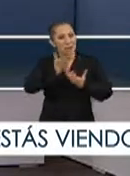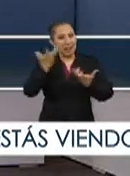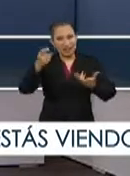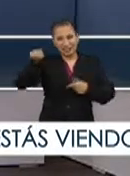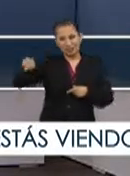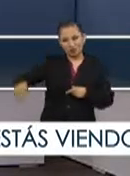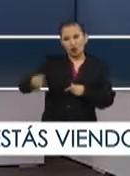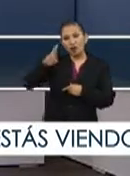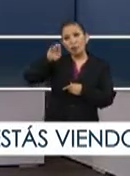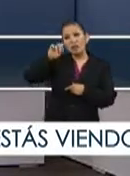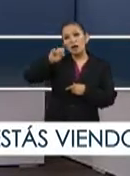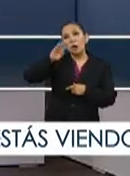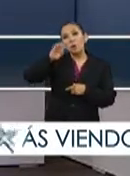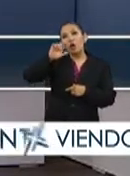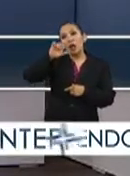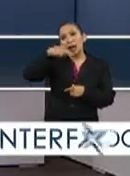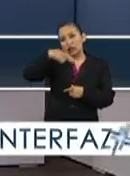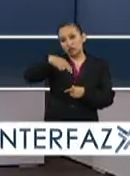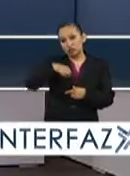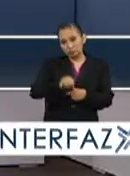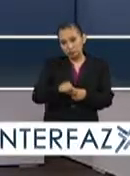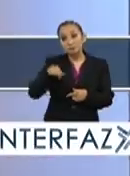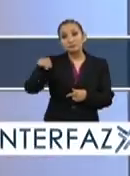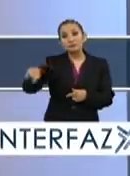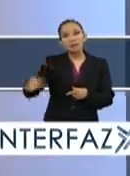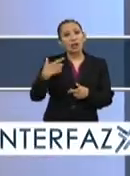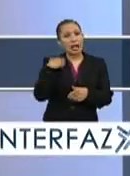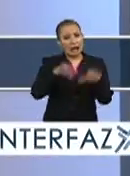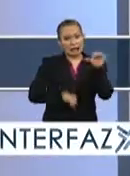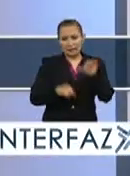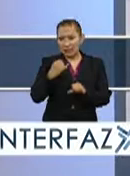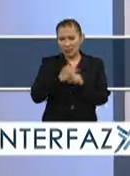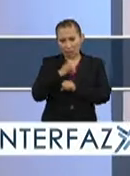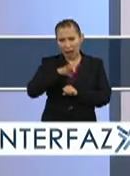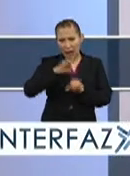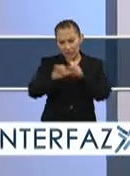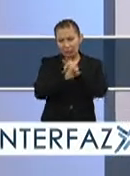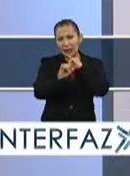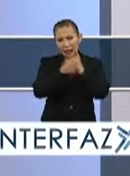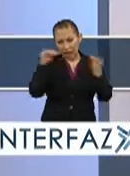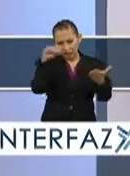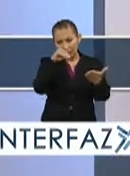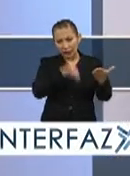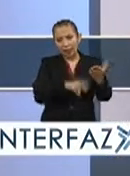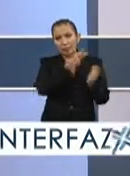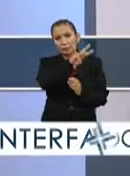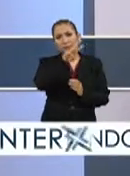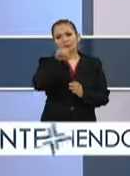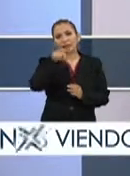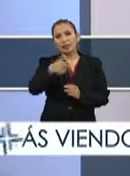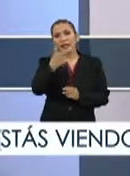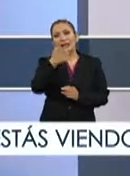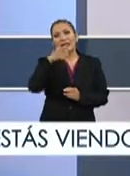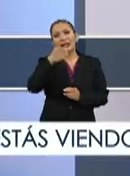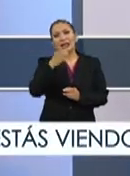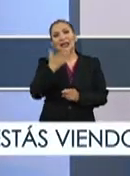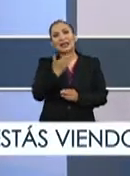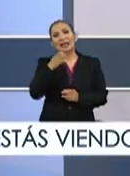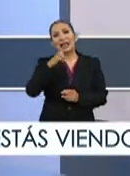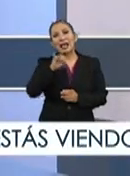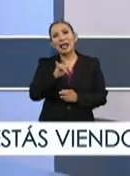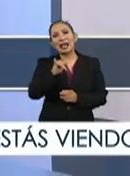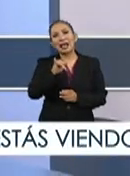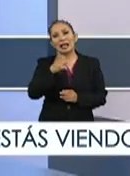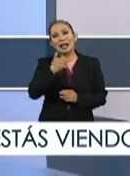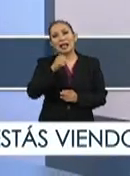hizo sobre Roberto Bolaño. Todas las actividades, la información está en nuestra página web, que es www.heyfestival, que Hey Festival